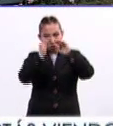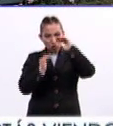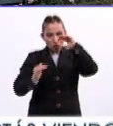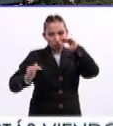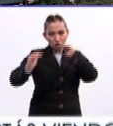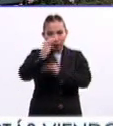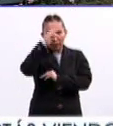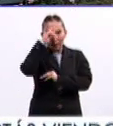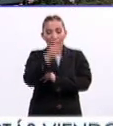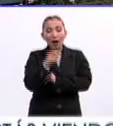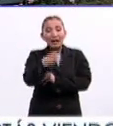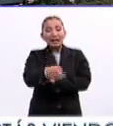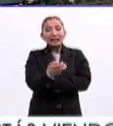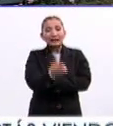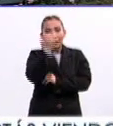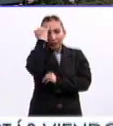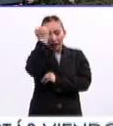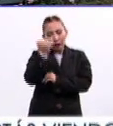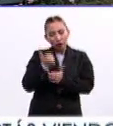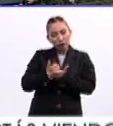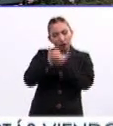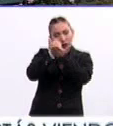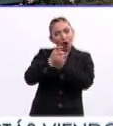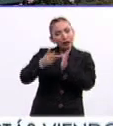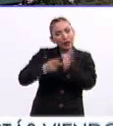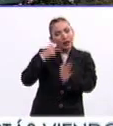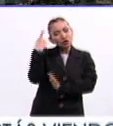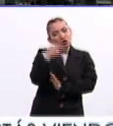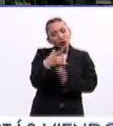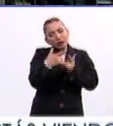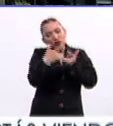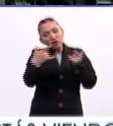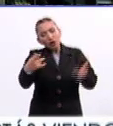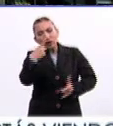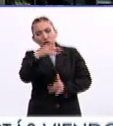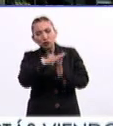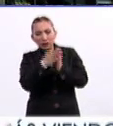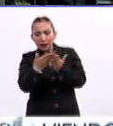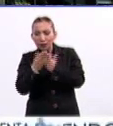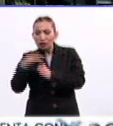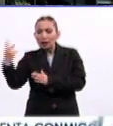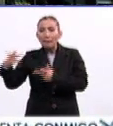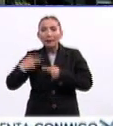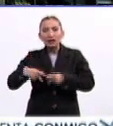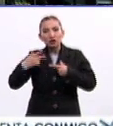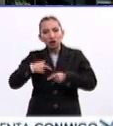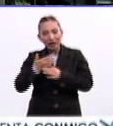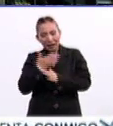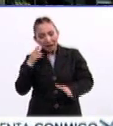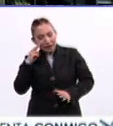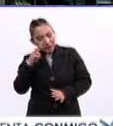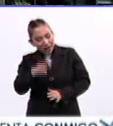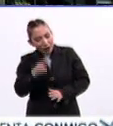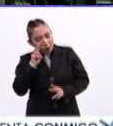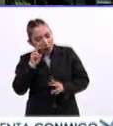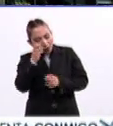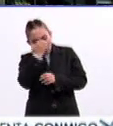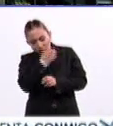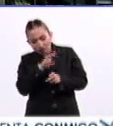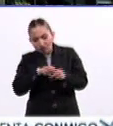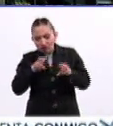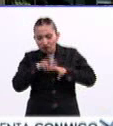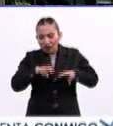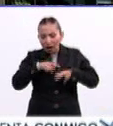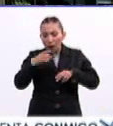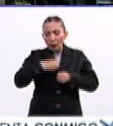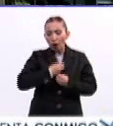ilustres, esta iniciativa nos permite retomar su obra y a los autores que se han rendido a su genialidad como escritora,